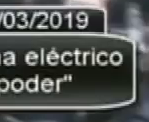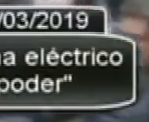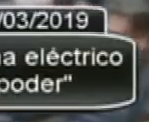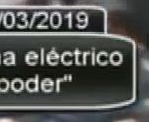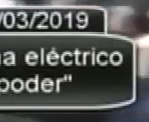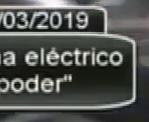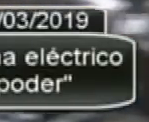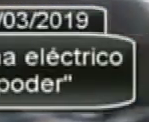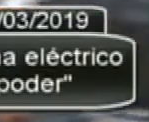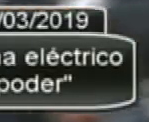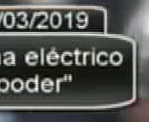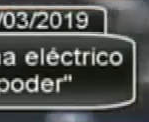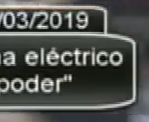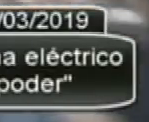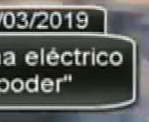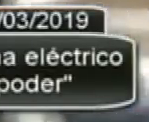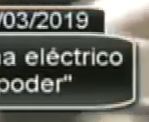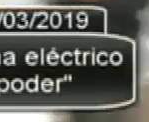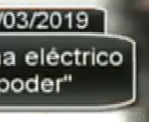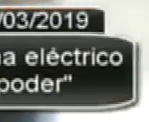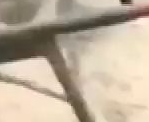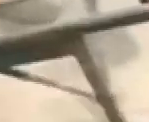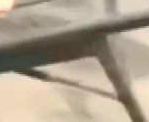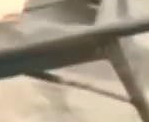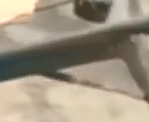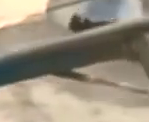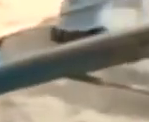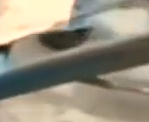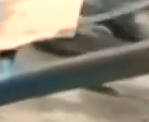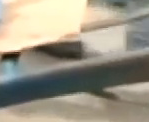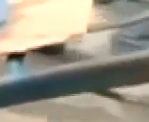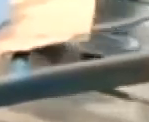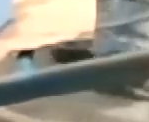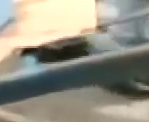No habrá agua a las casas, mucho menos gas doméstico.